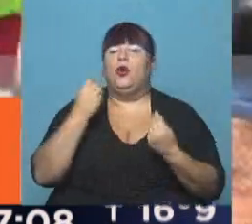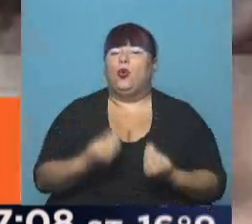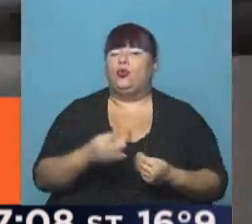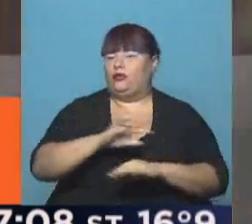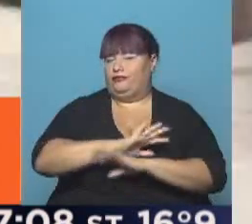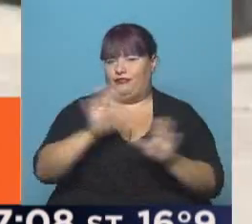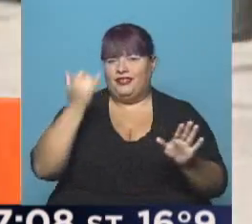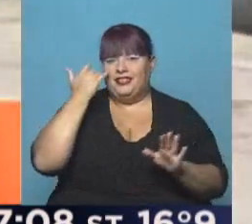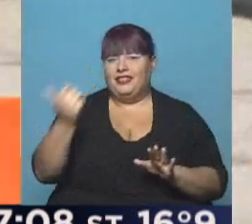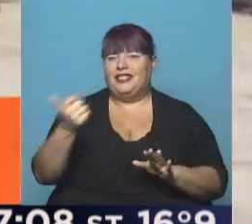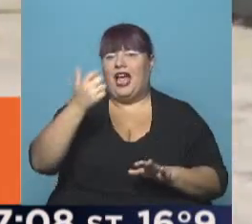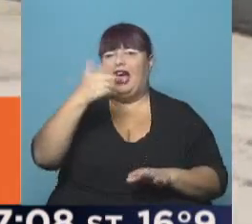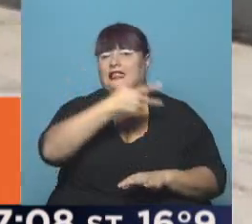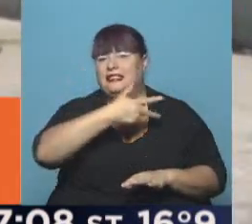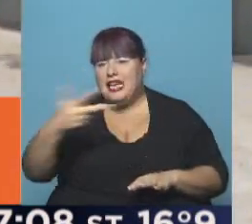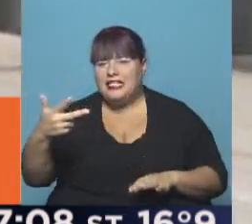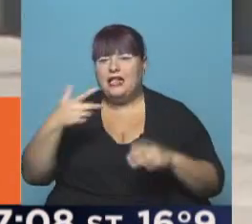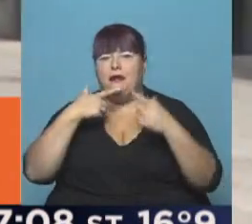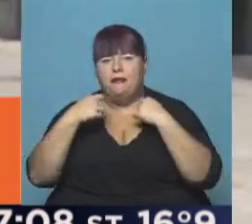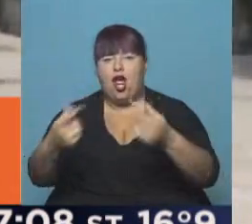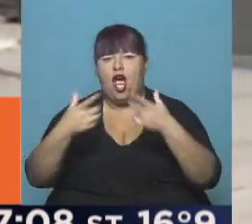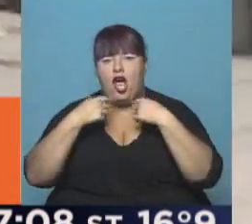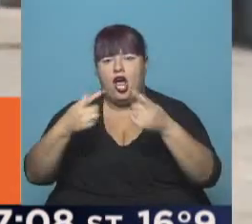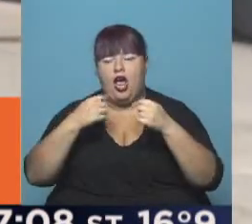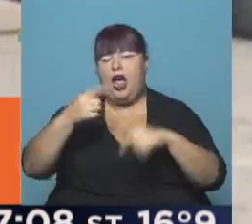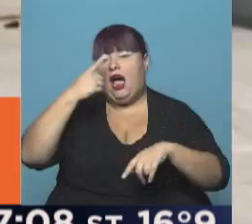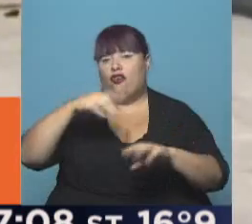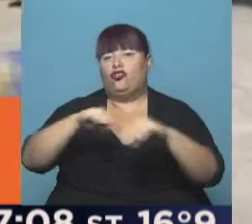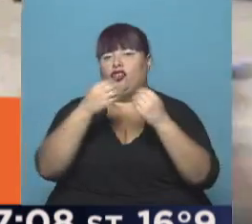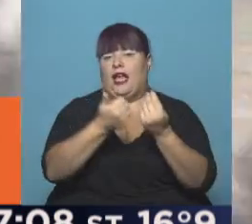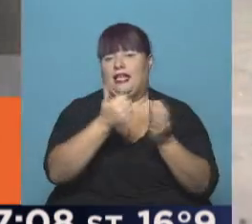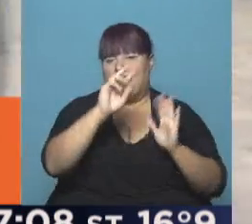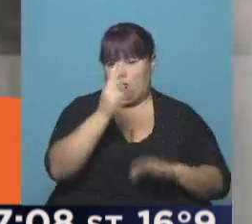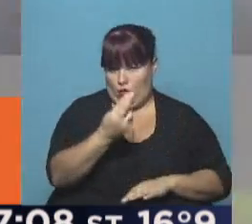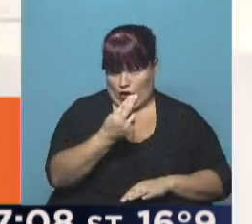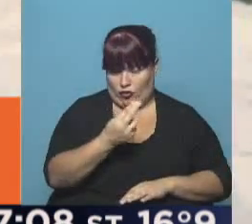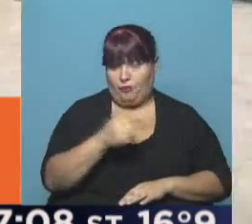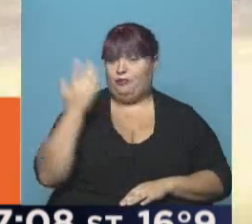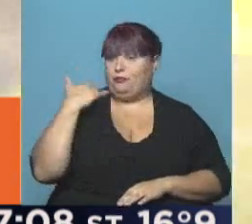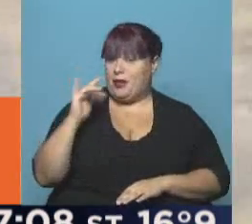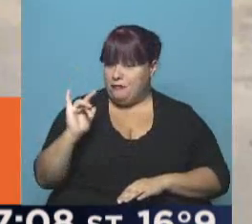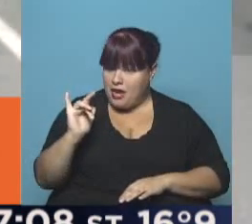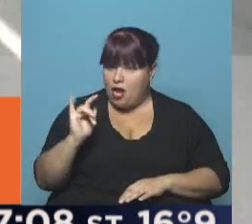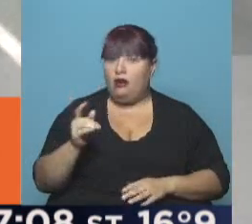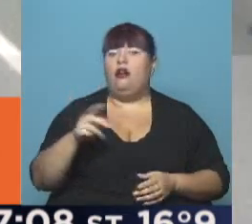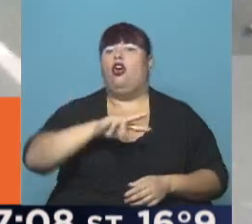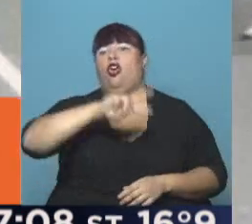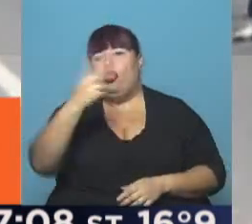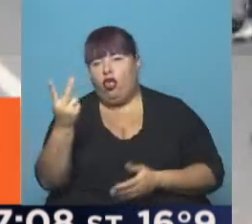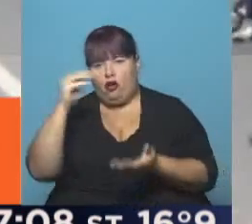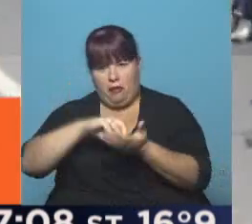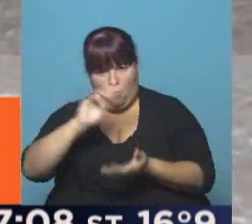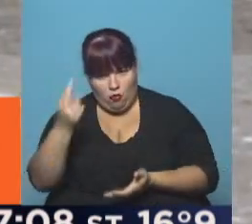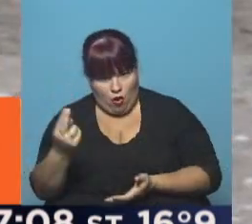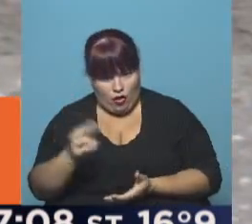ya transcurrieron casi 3 semanas de protesta que dejaron 6 muertos. Este miércoles se sumaron 2 víctimas